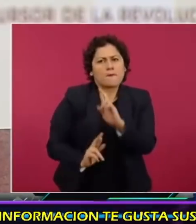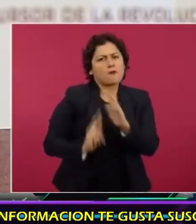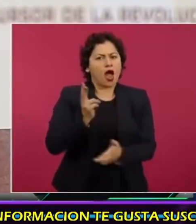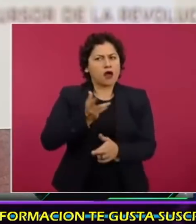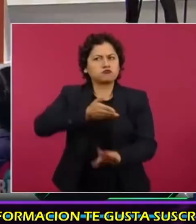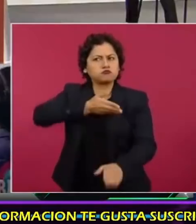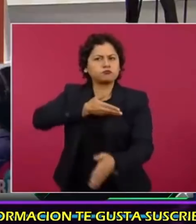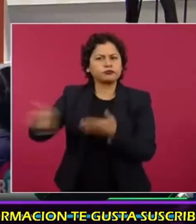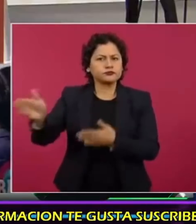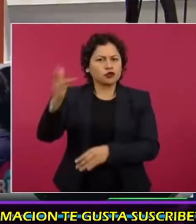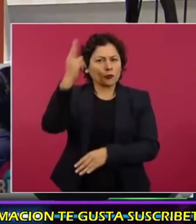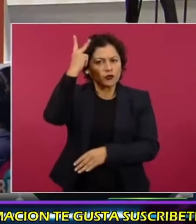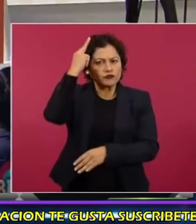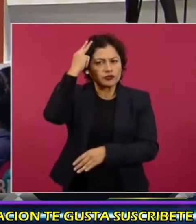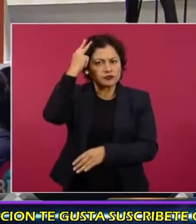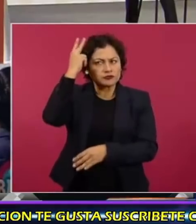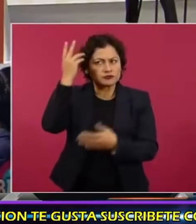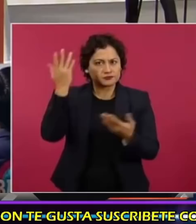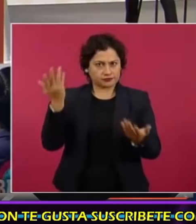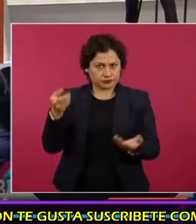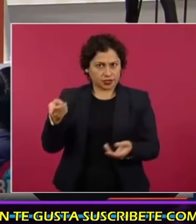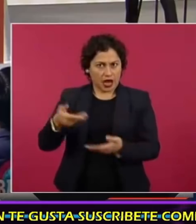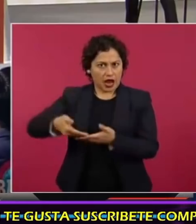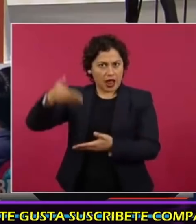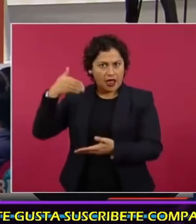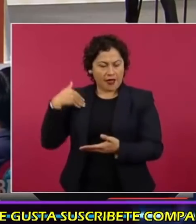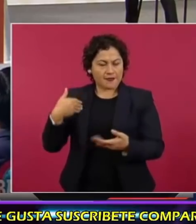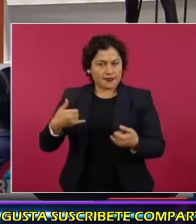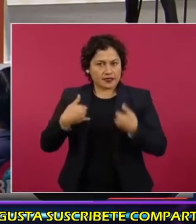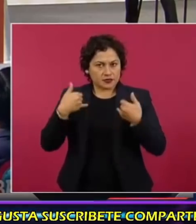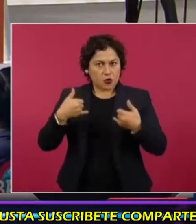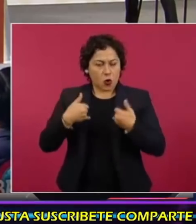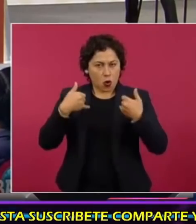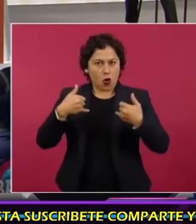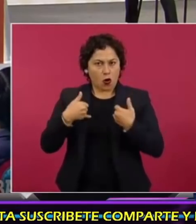lo consideraban un traidor de clase.